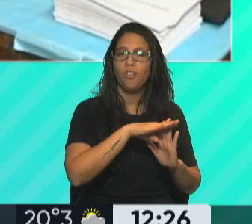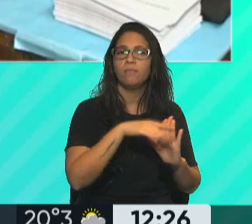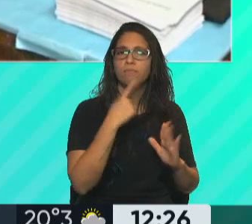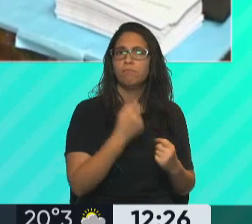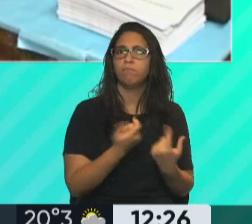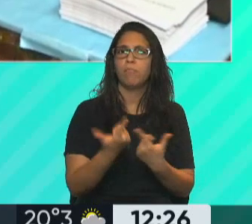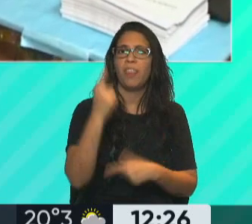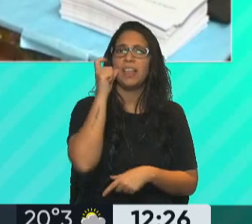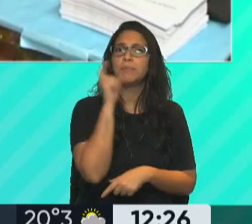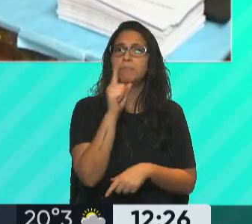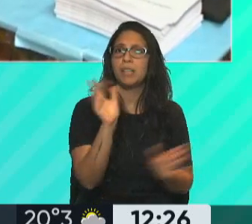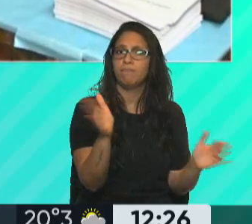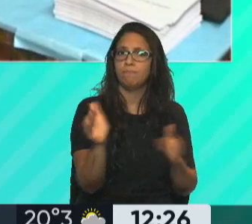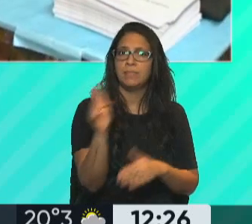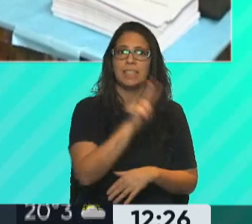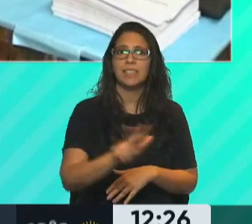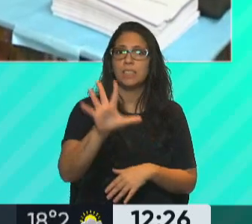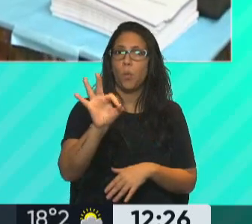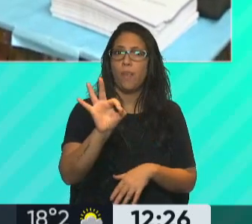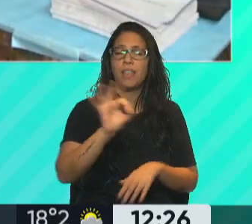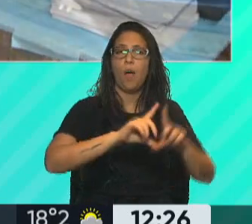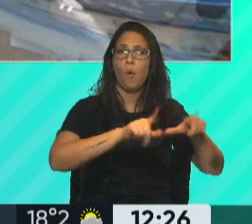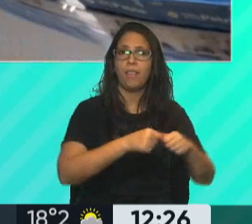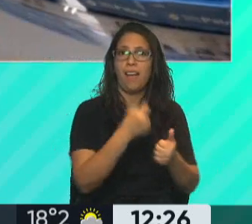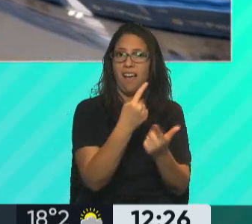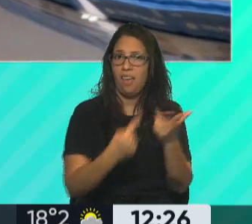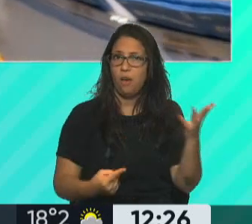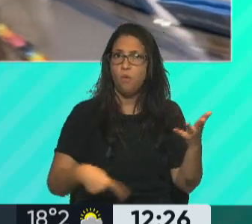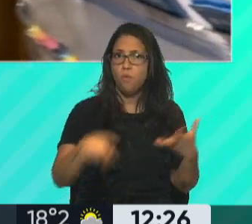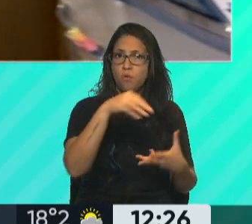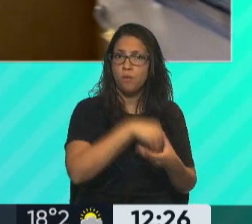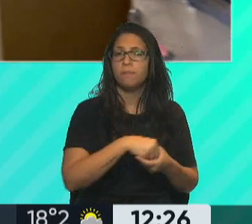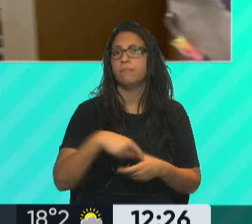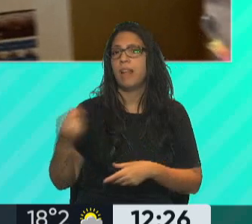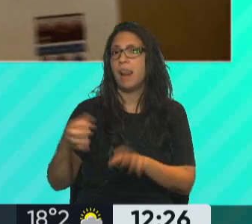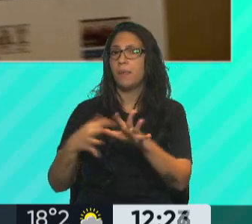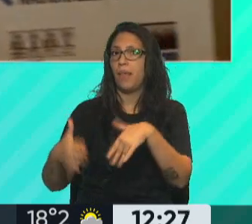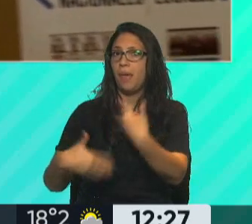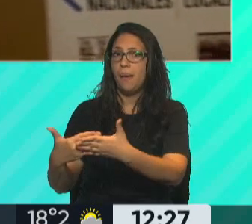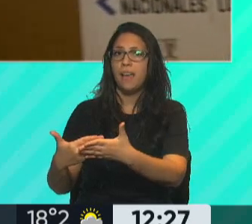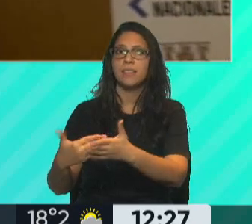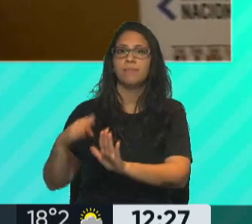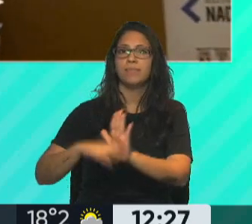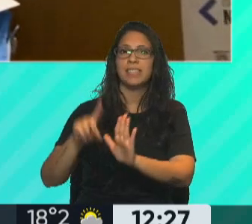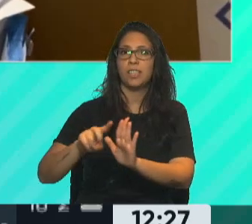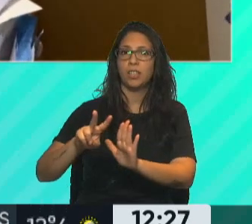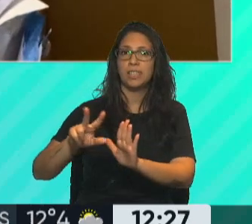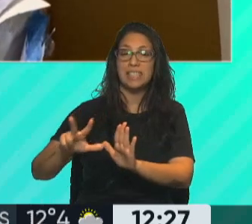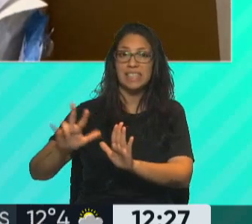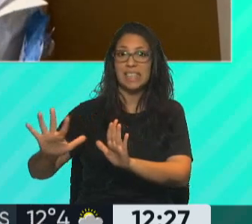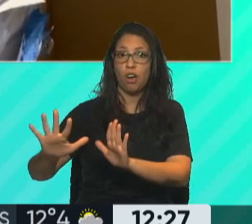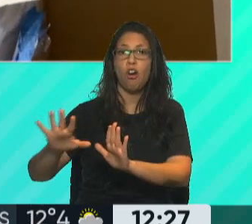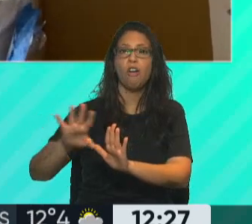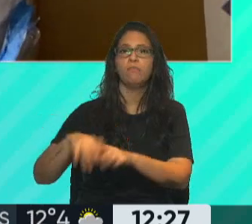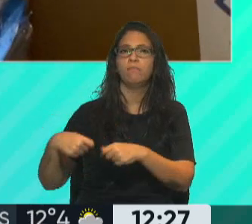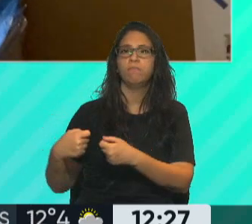10.000 paquetes con 350 boletas cada uno. Mientras tanto, La Libertad Avanza, la lista 135, entregó